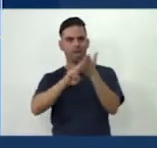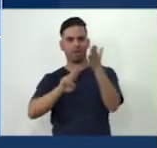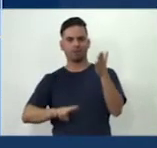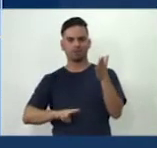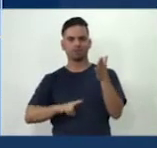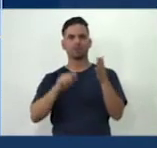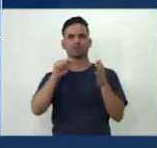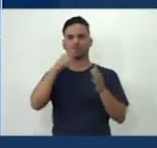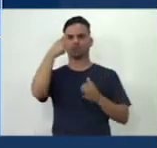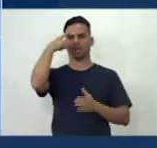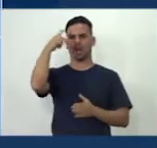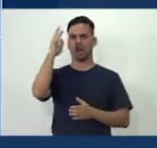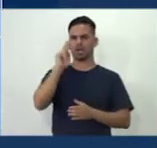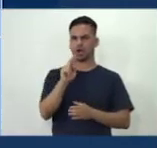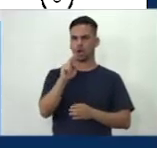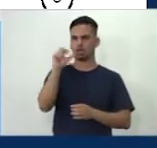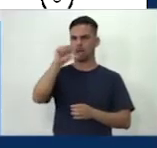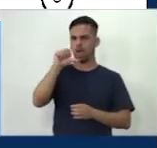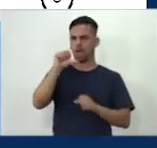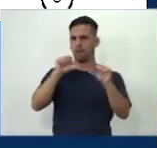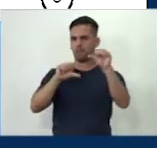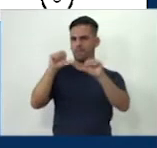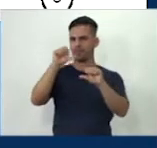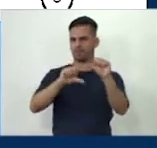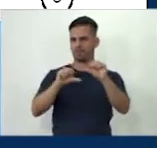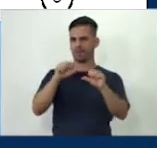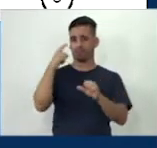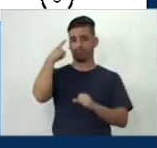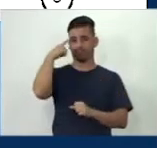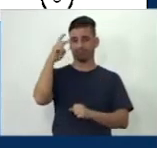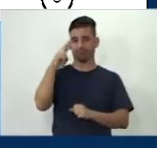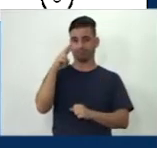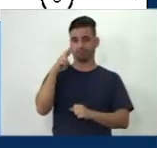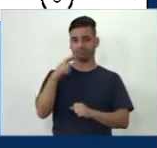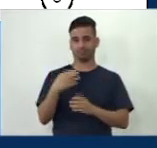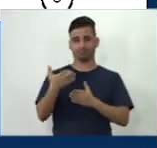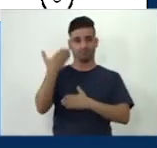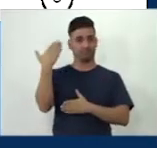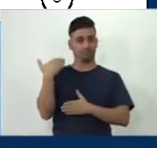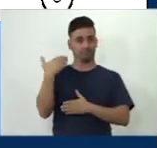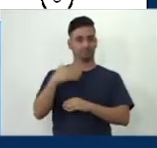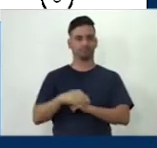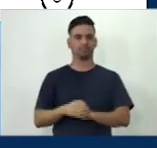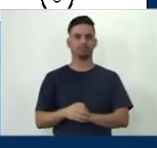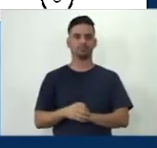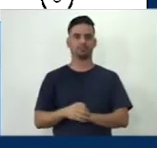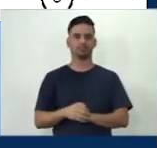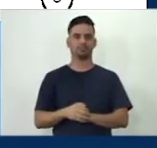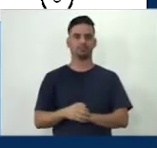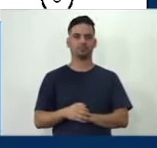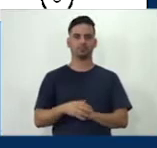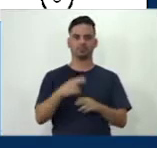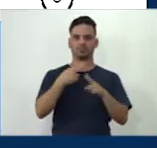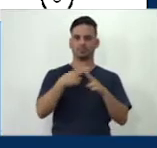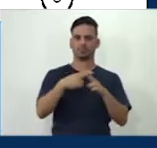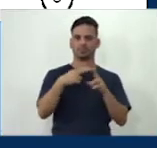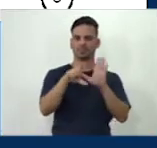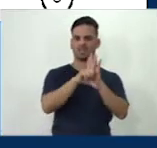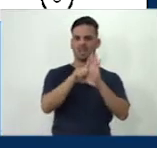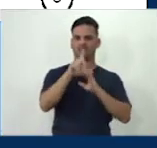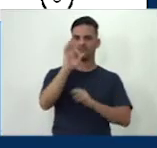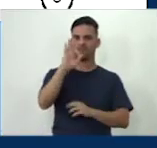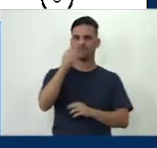tanto, vamos a recordar el experimento que realizaron ustedes en sus laboratorios, el experimento de